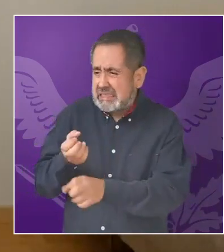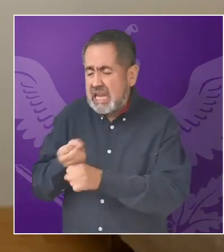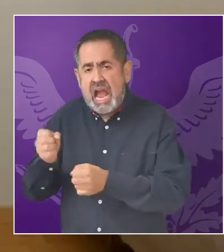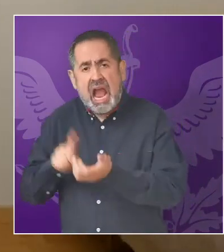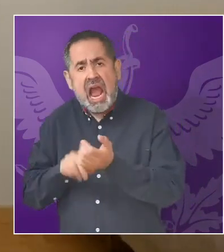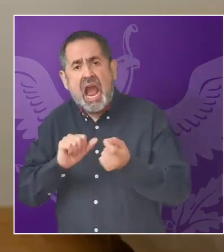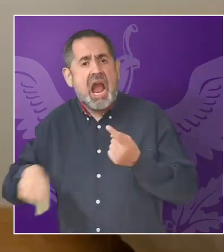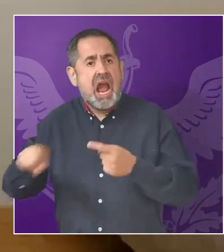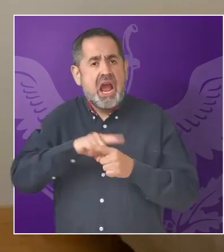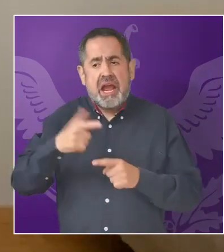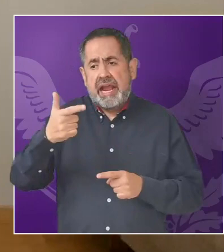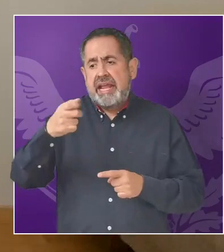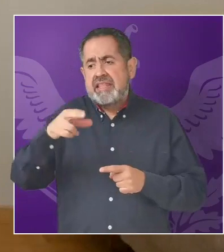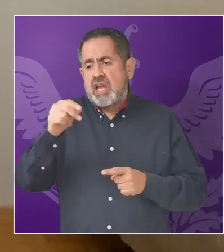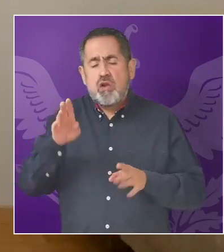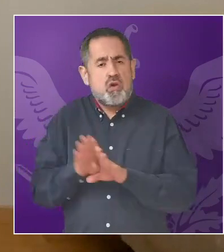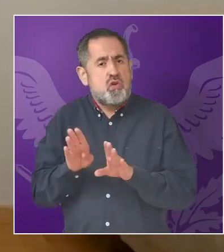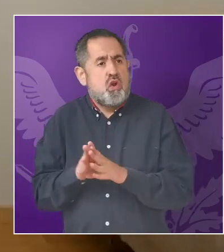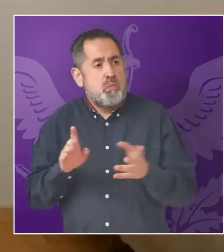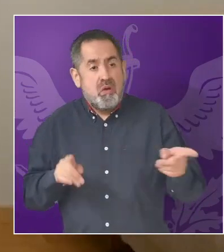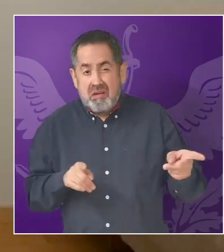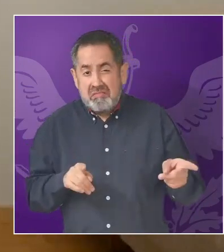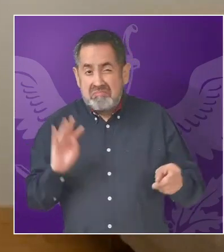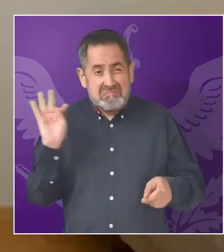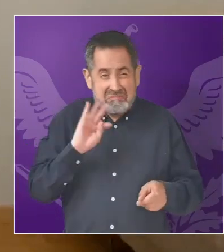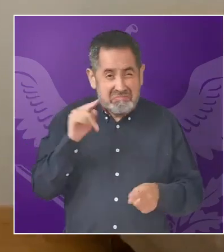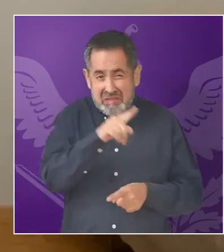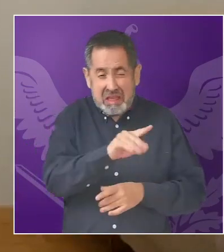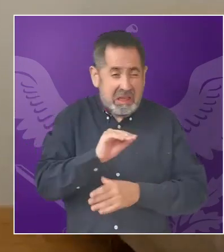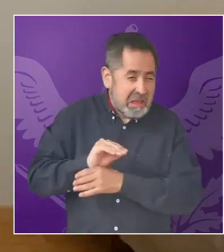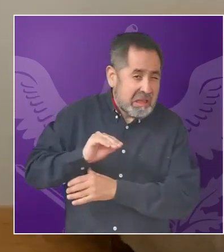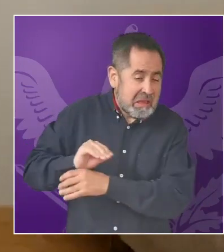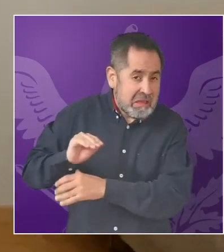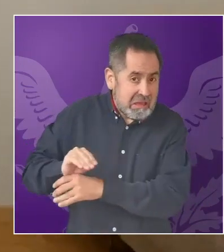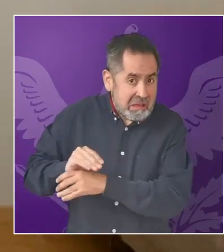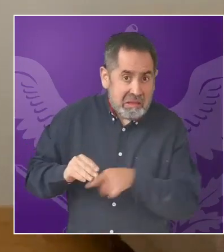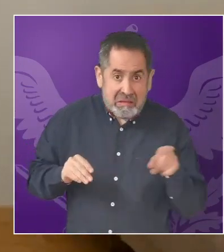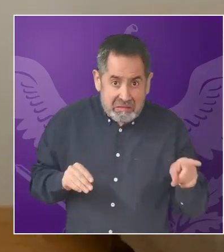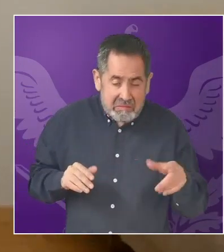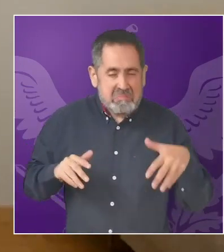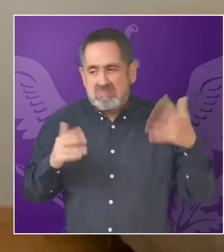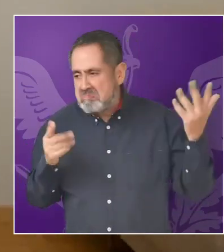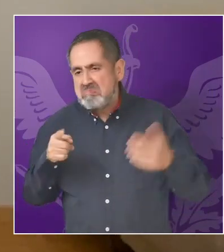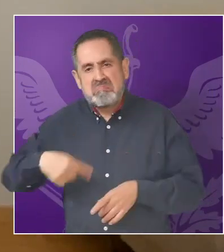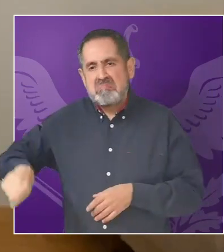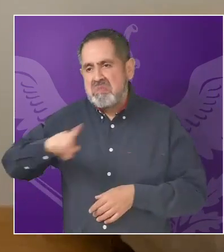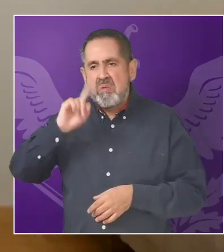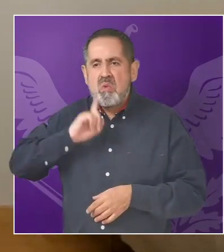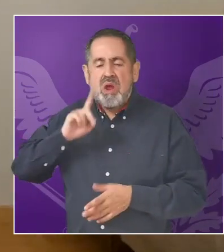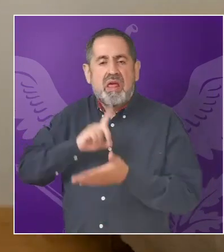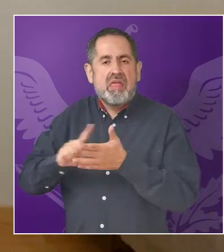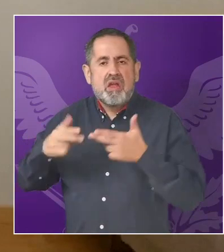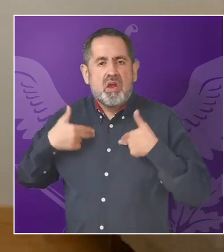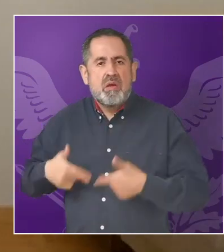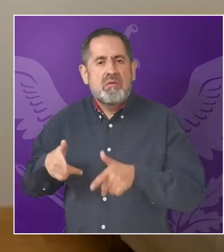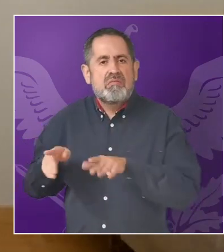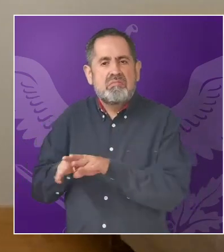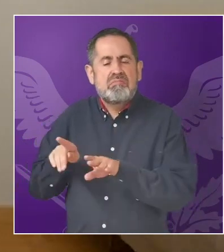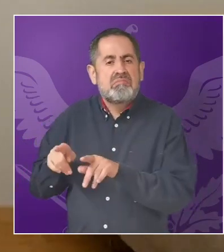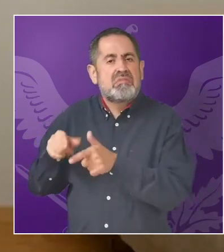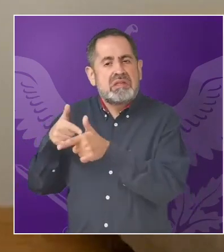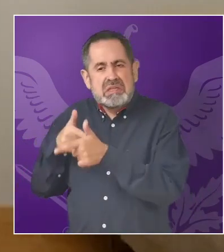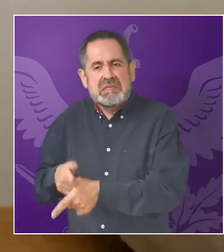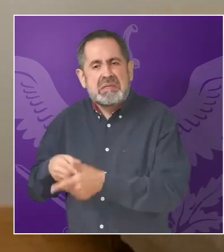que se ejerce en contra de las mujeres en el seno doméstico, mientras eso no ocurra, las mujeres defensoras de derechos